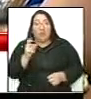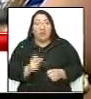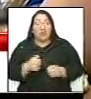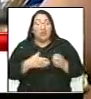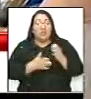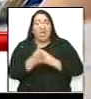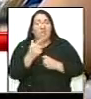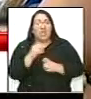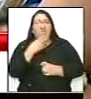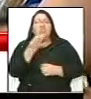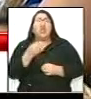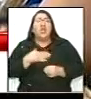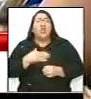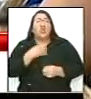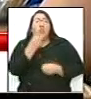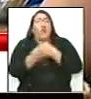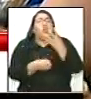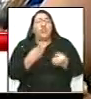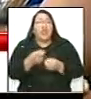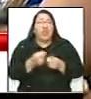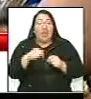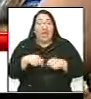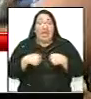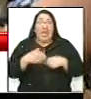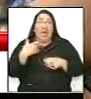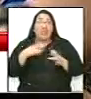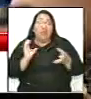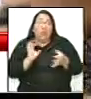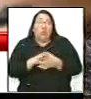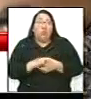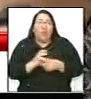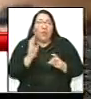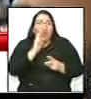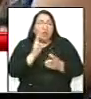también ya metiendo a su dirigente de su grupo, ¿no es cierto? Entonces, decir,